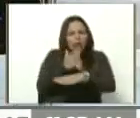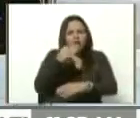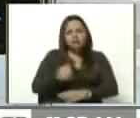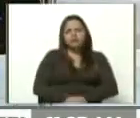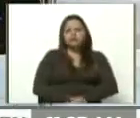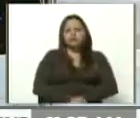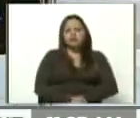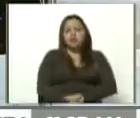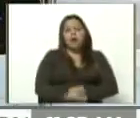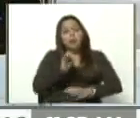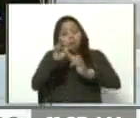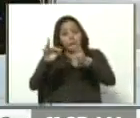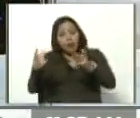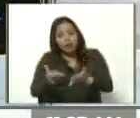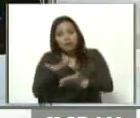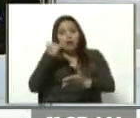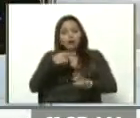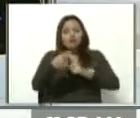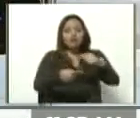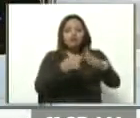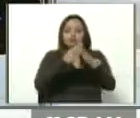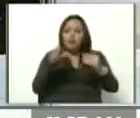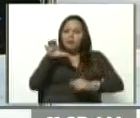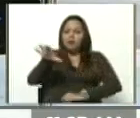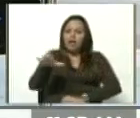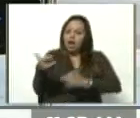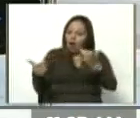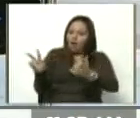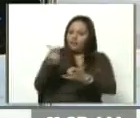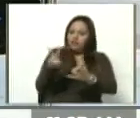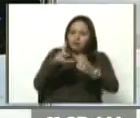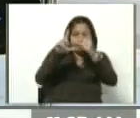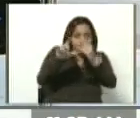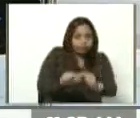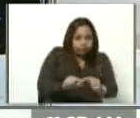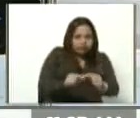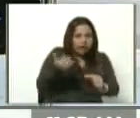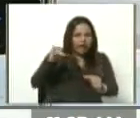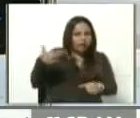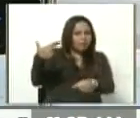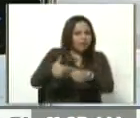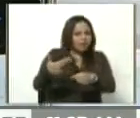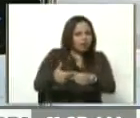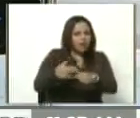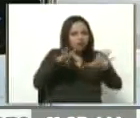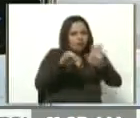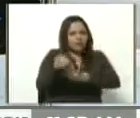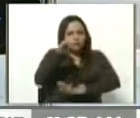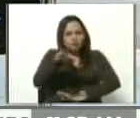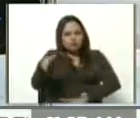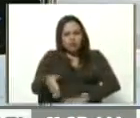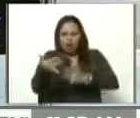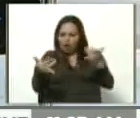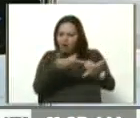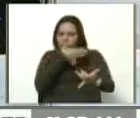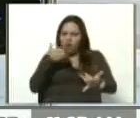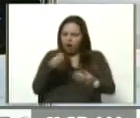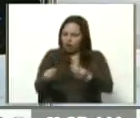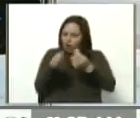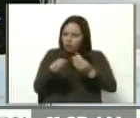pandemia que afectó obviamente a todos los países y en el cual a Venezuela se le redujo el ingreso por concepto petrolero de más del 90%? ¿Cómo se logró? ¿Vamos